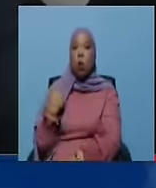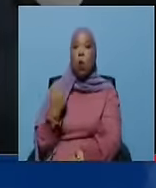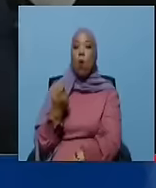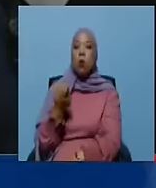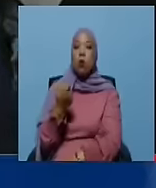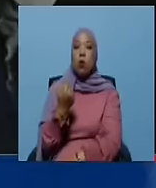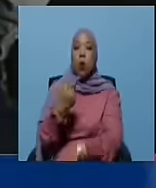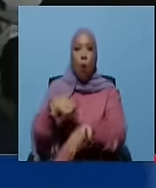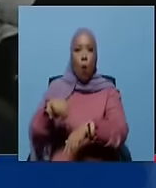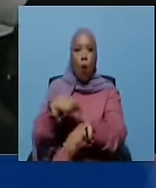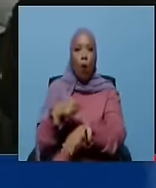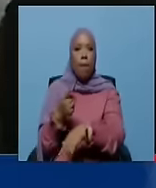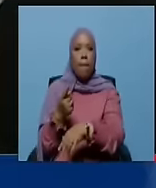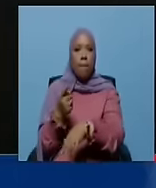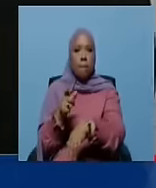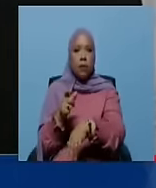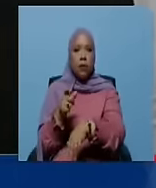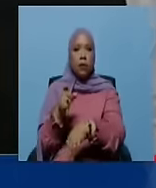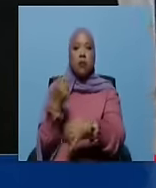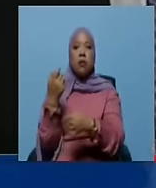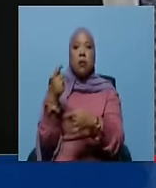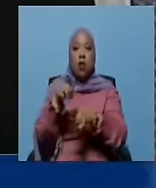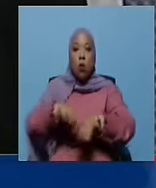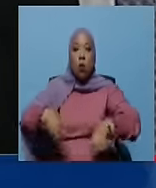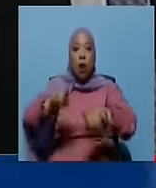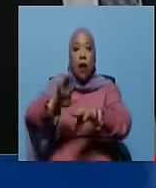unas horas de Kazán.